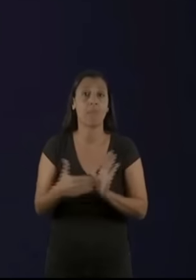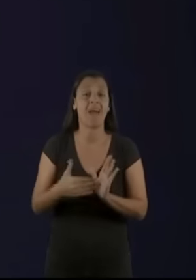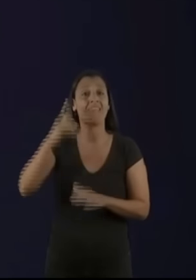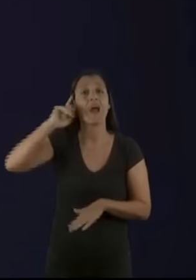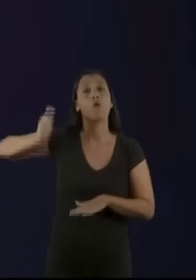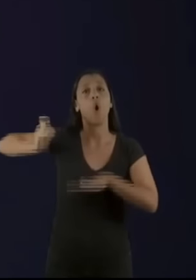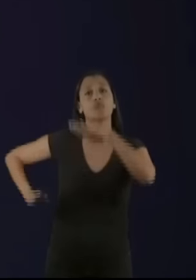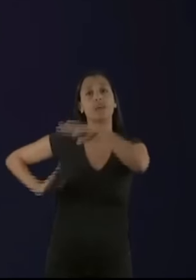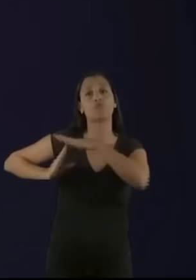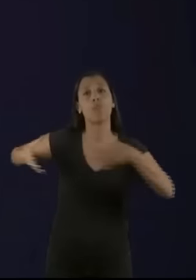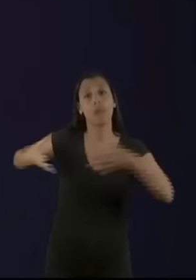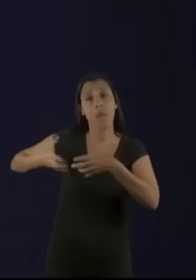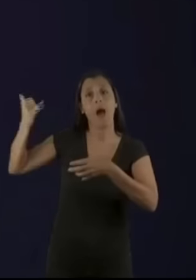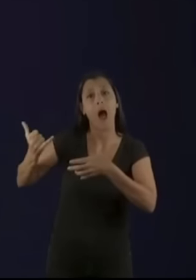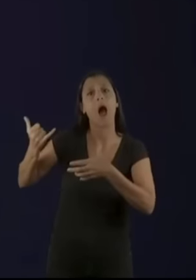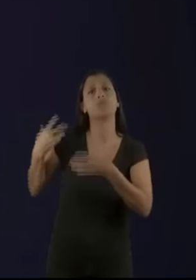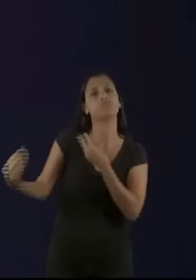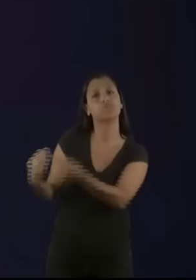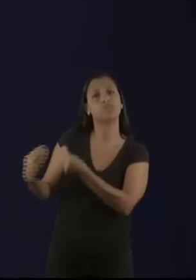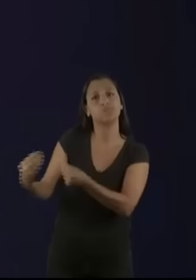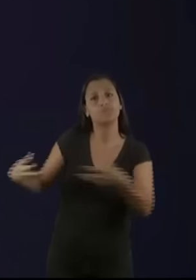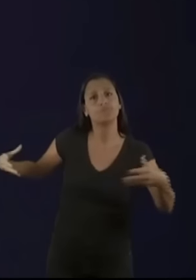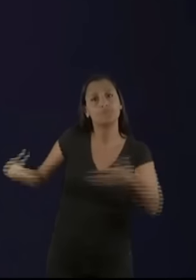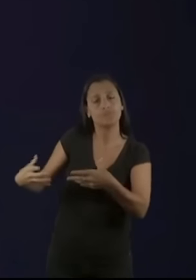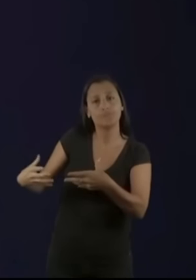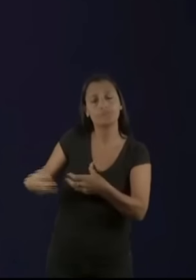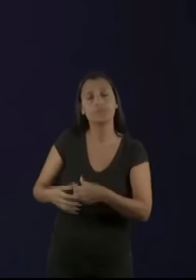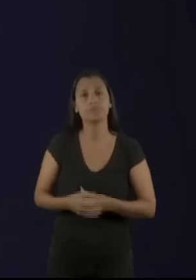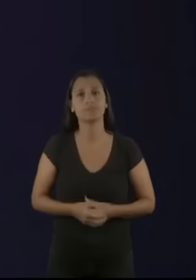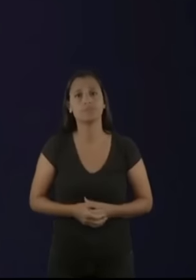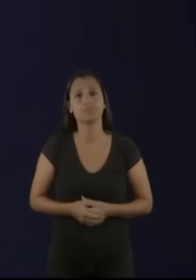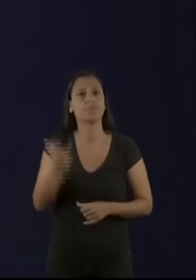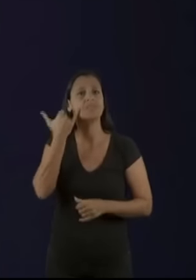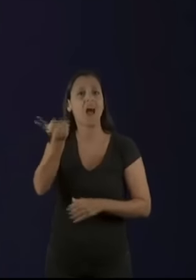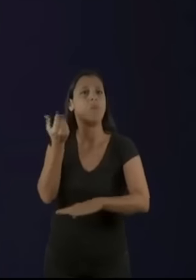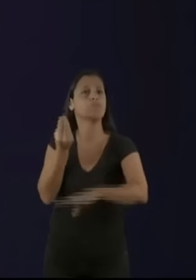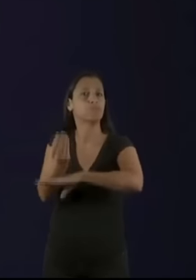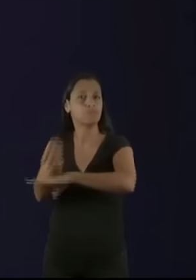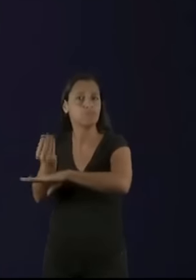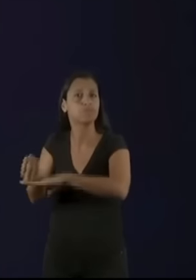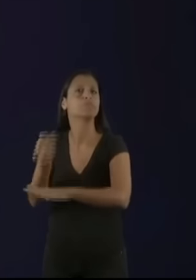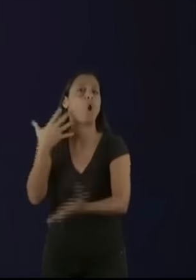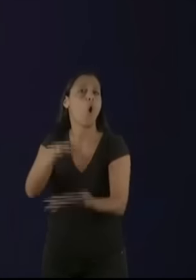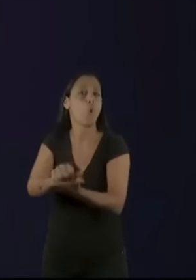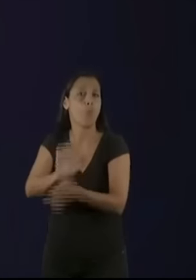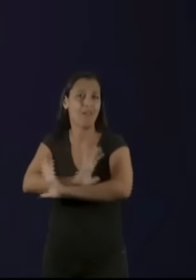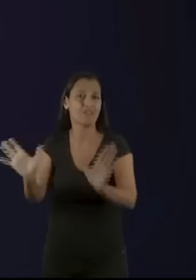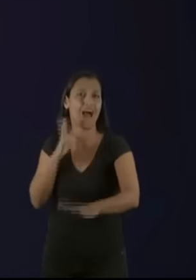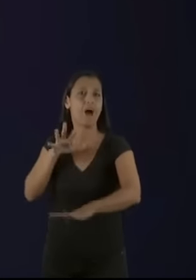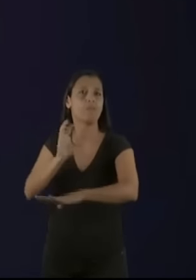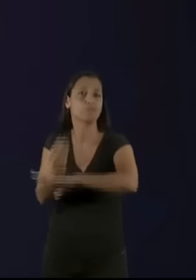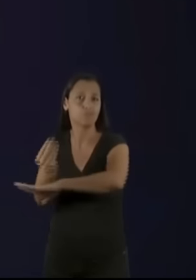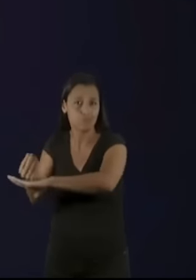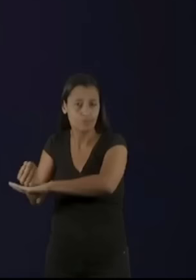esté con todos sus miembros en el cargo con todos sus miembros ocupados